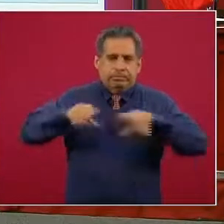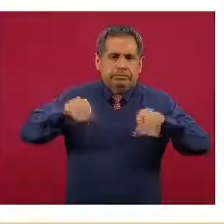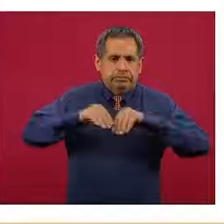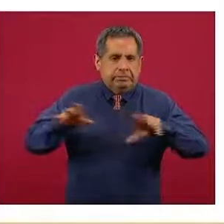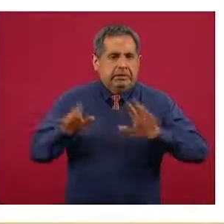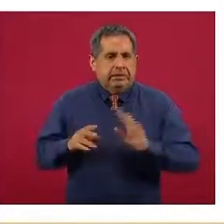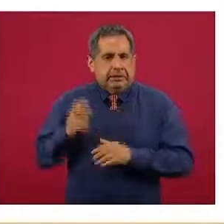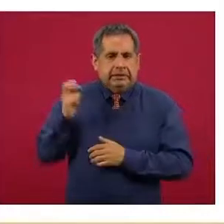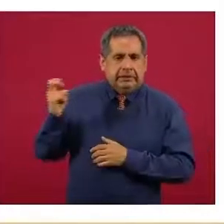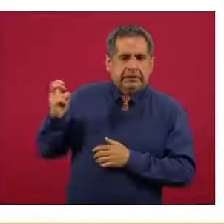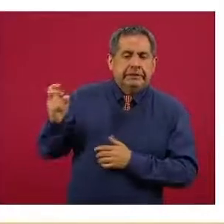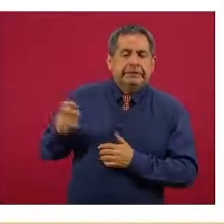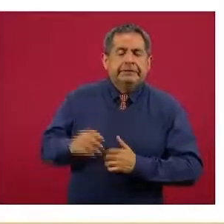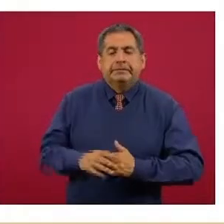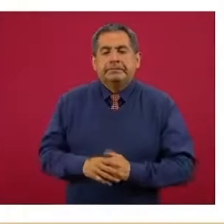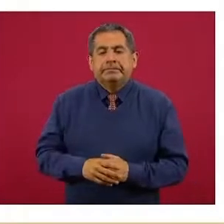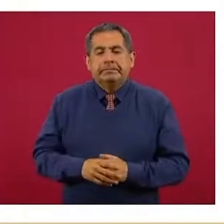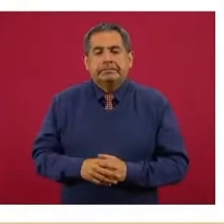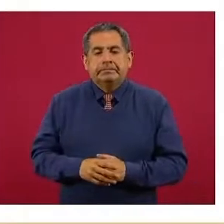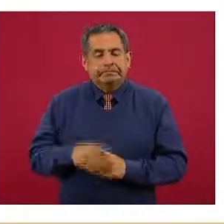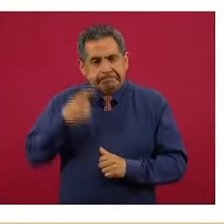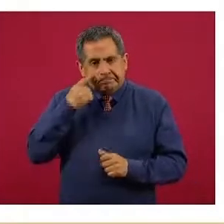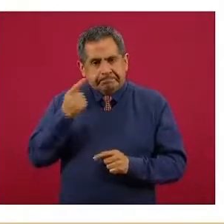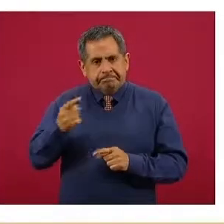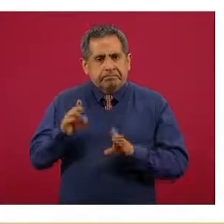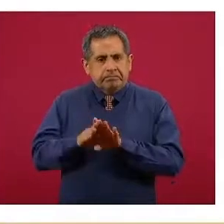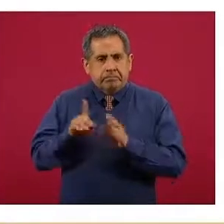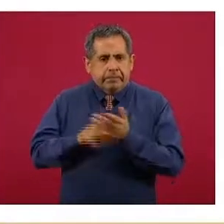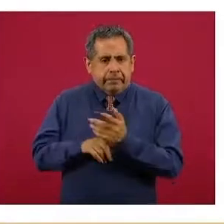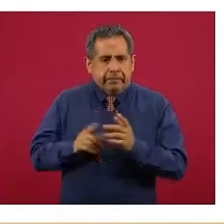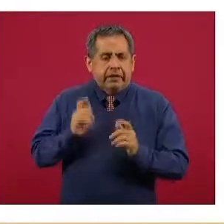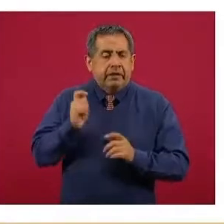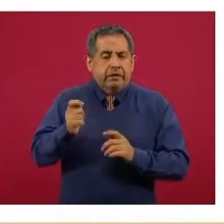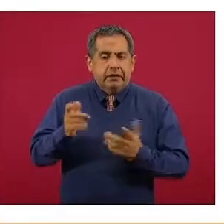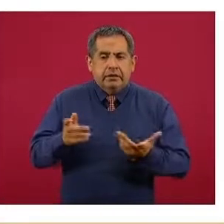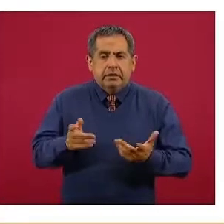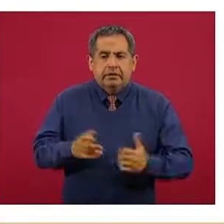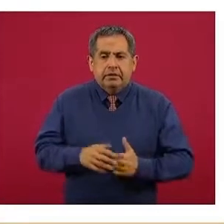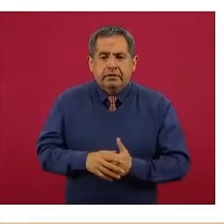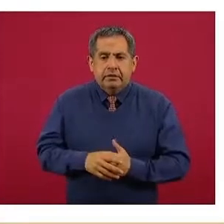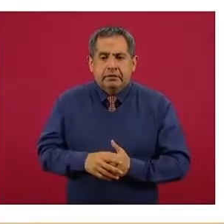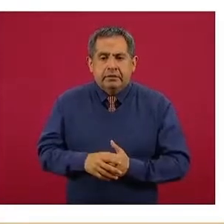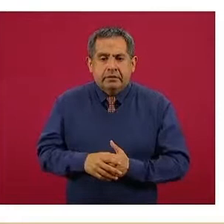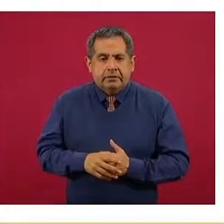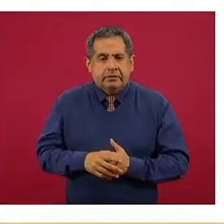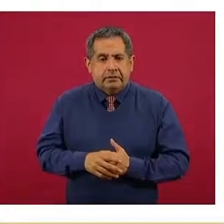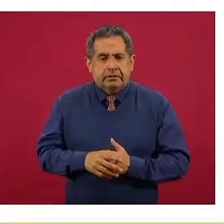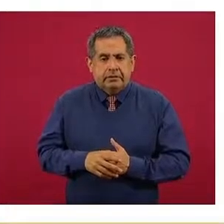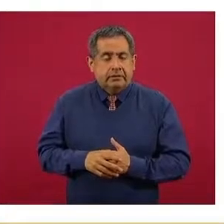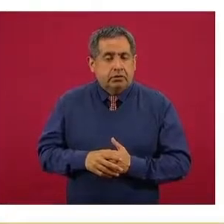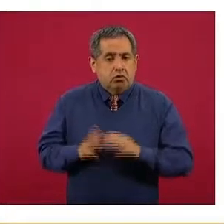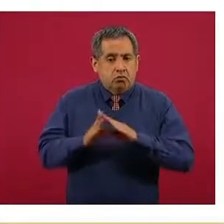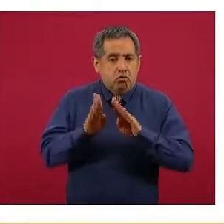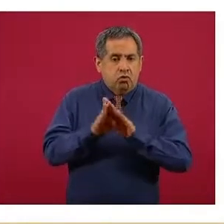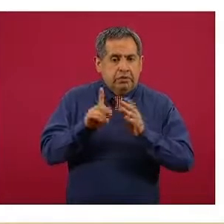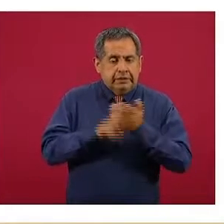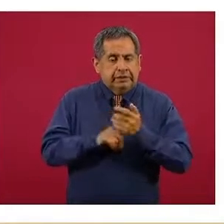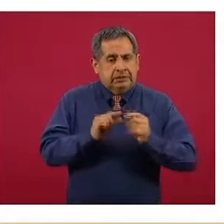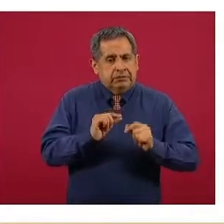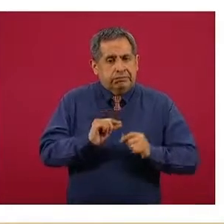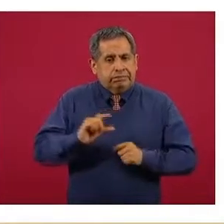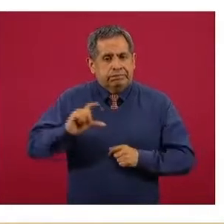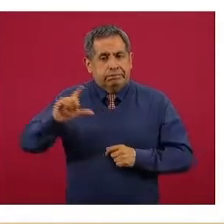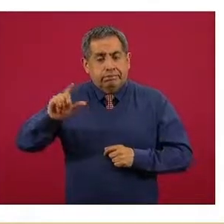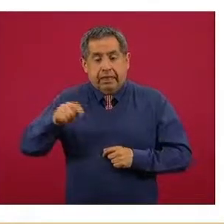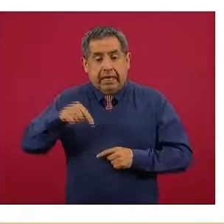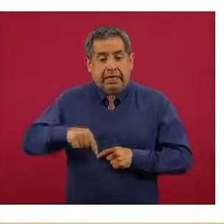Mundo en Datos. Y vean ustedes, están alineadas los brotes, y aquí empieza